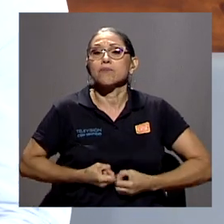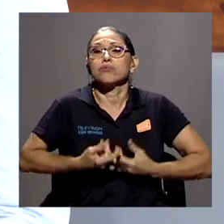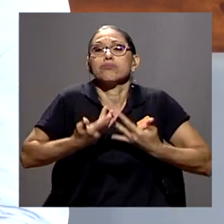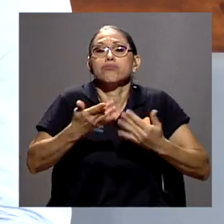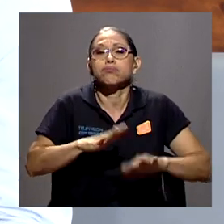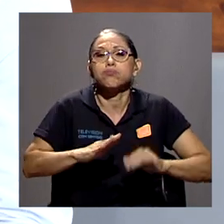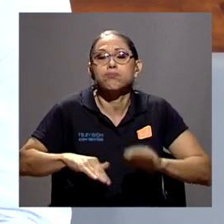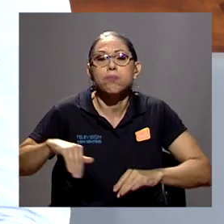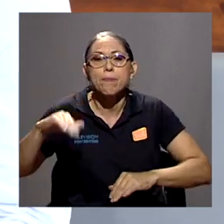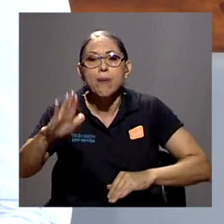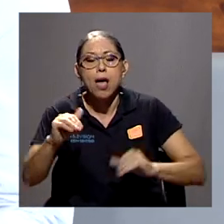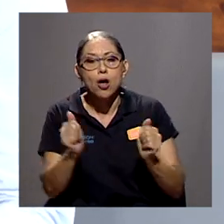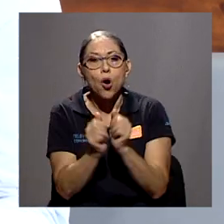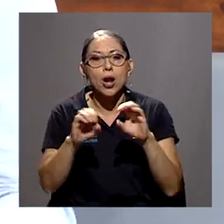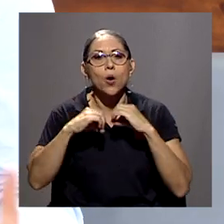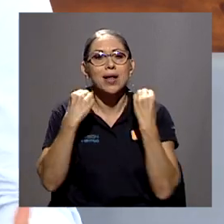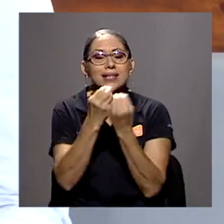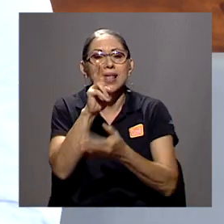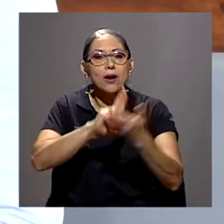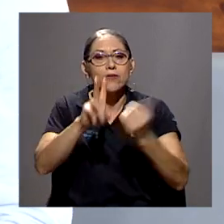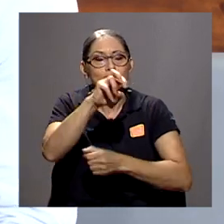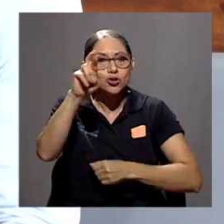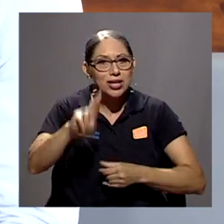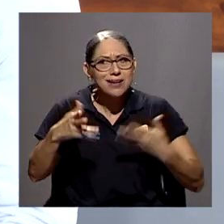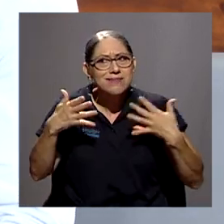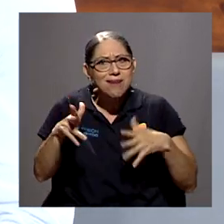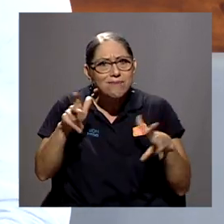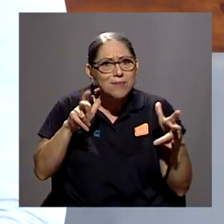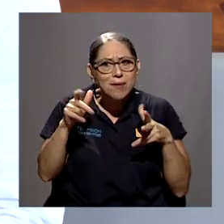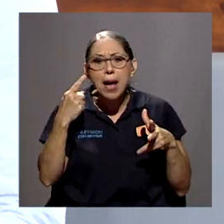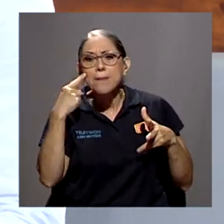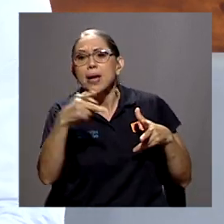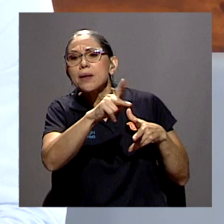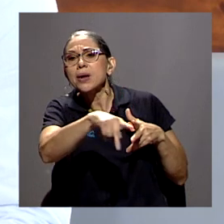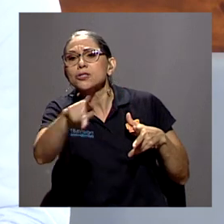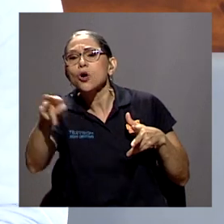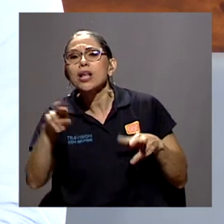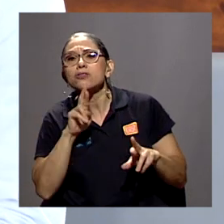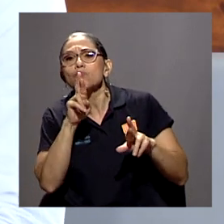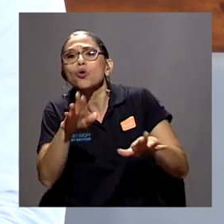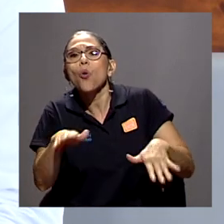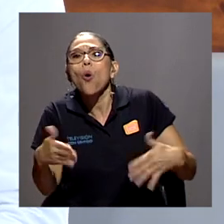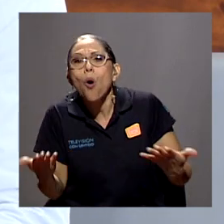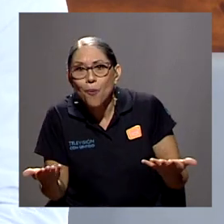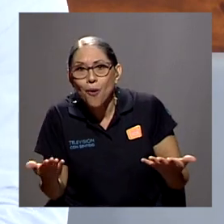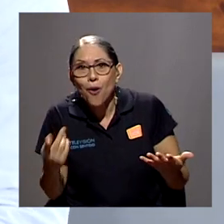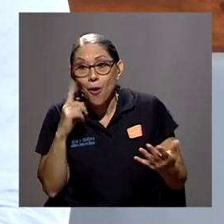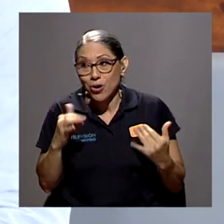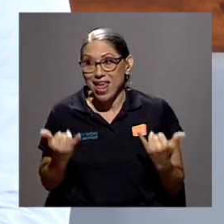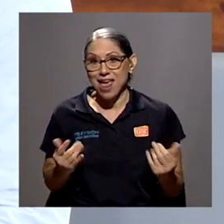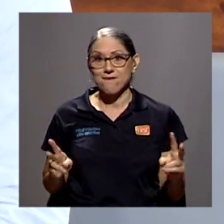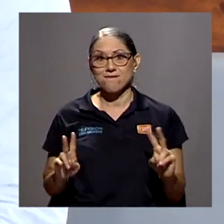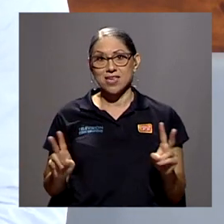costa rica donde se puede escuchar vimos verla la recepción del público también porque la pieza en vivo presenta